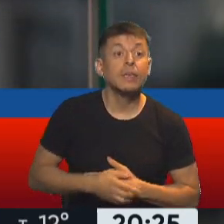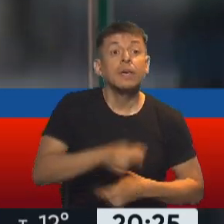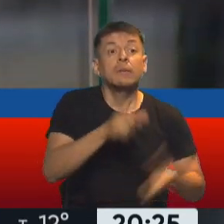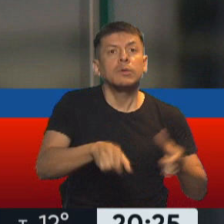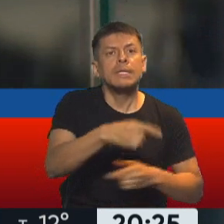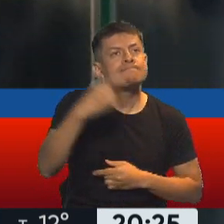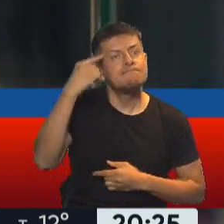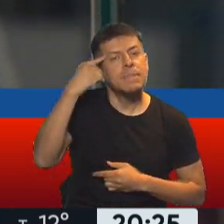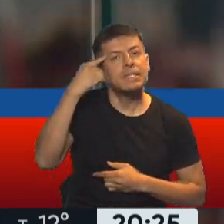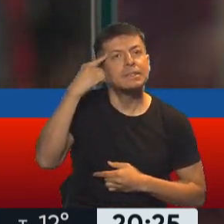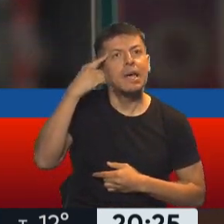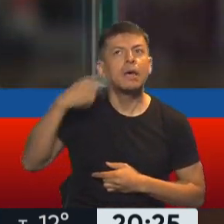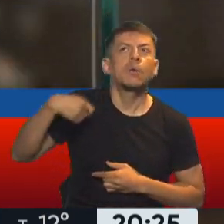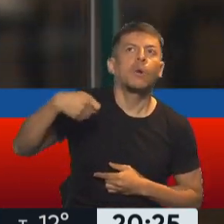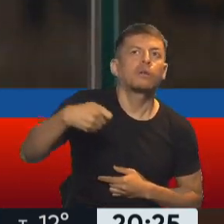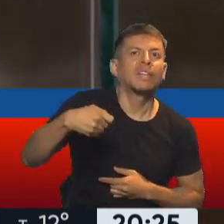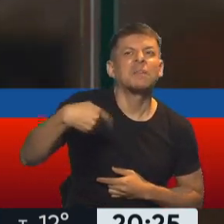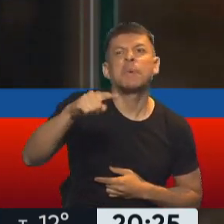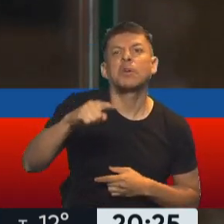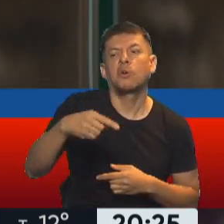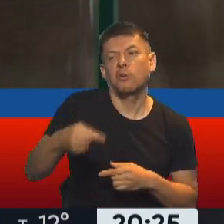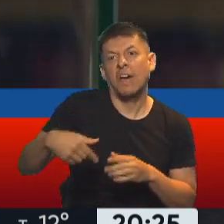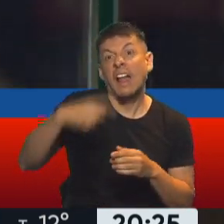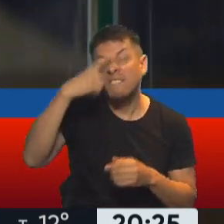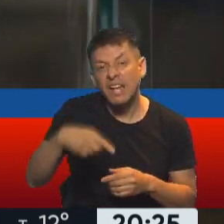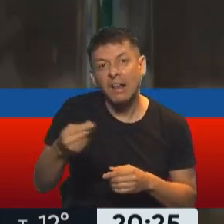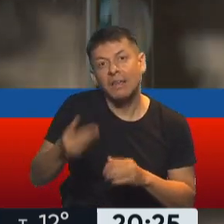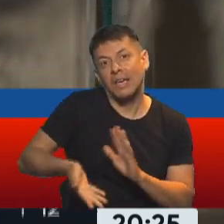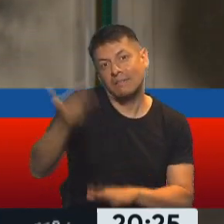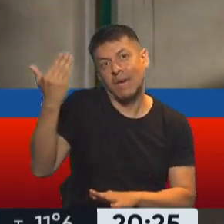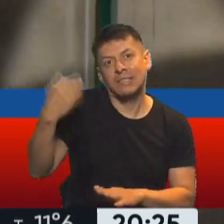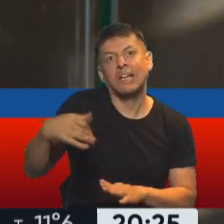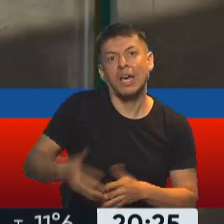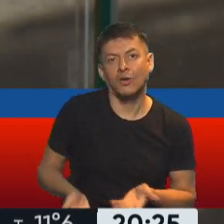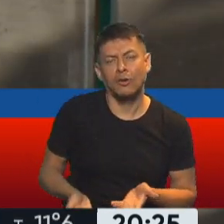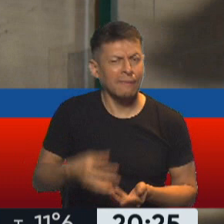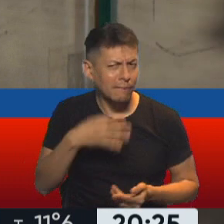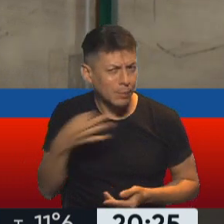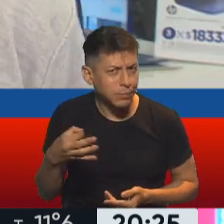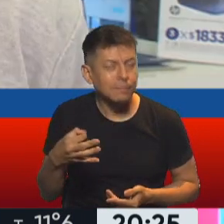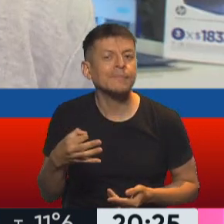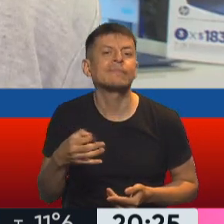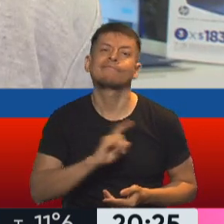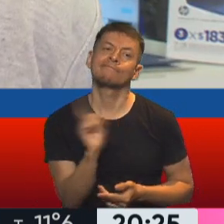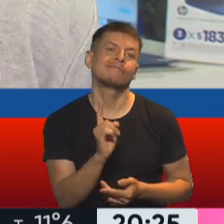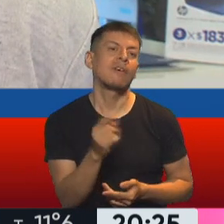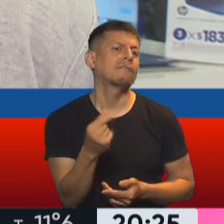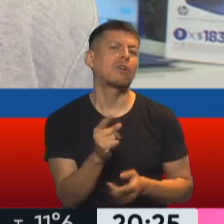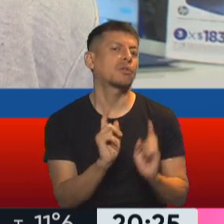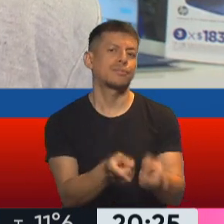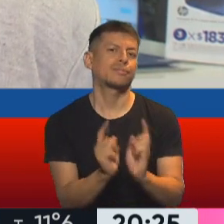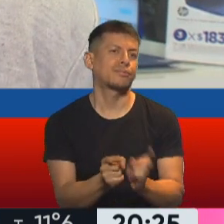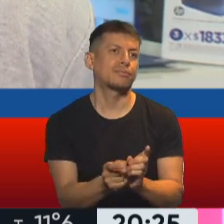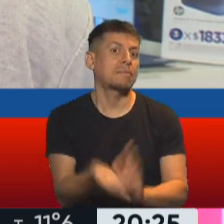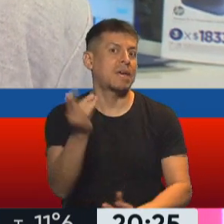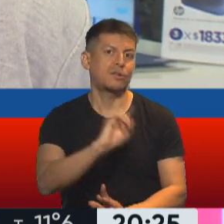de que, bueno, me dan tantas cuotas, pero me sube mucho el producto, y al final es lo mismo. ¿Esto es así? No, la realidad es que el valor del producto no se modifica.